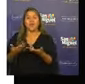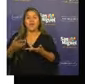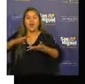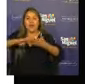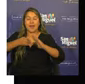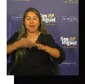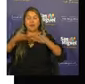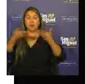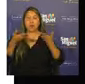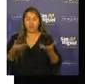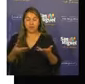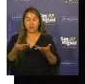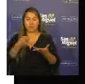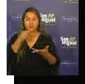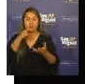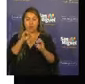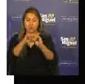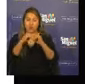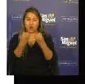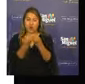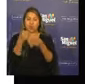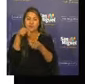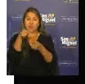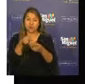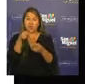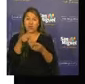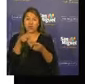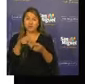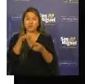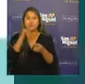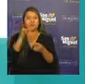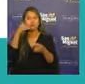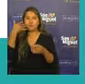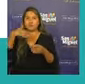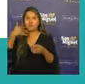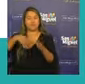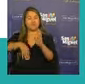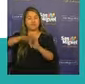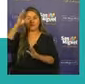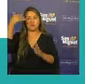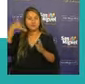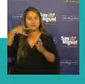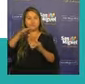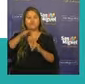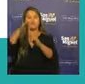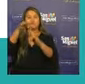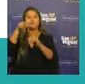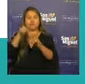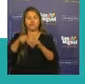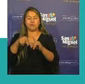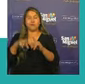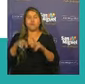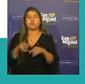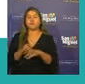comunidad que la organización es lo más importante para poder plantear encima